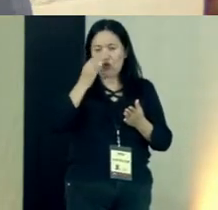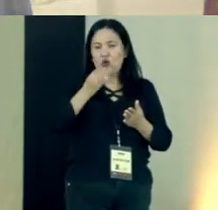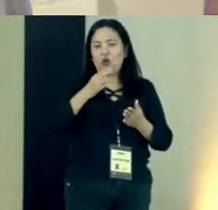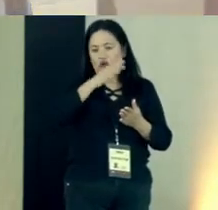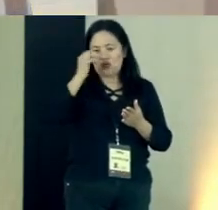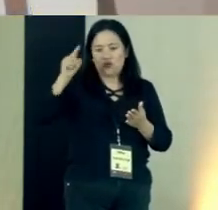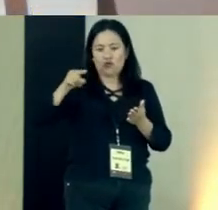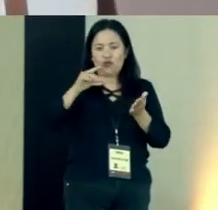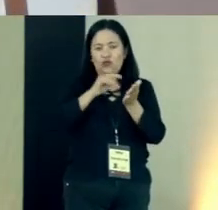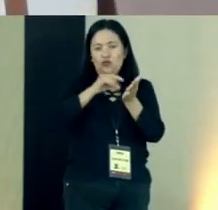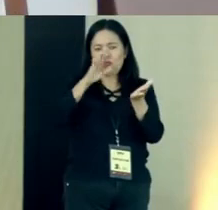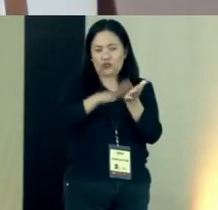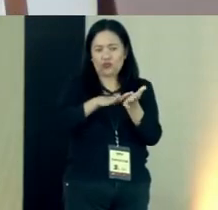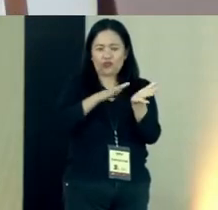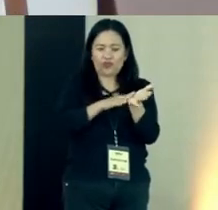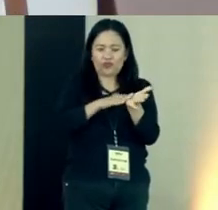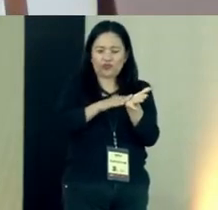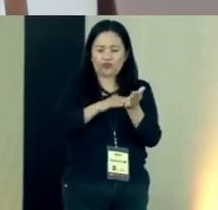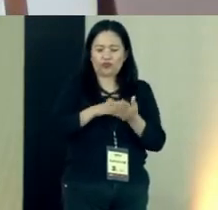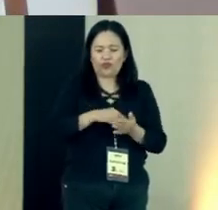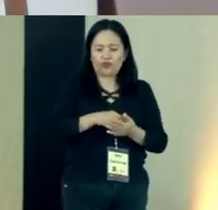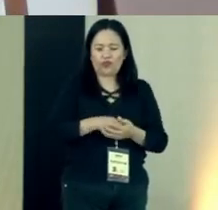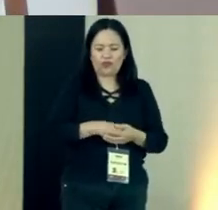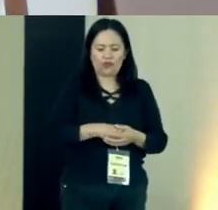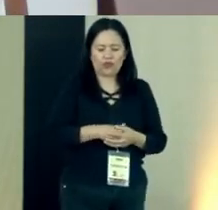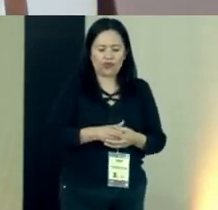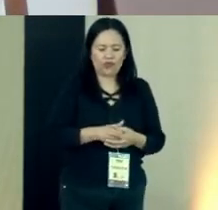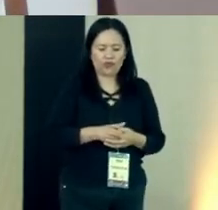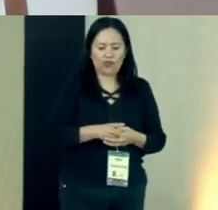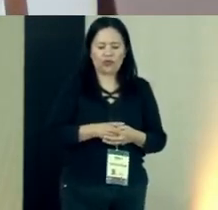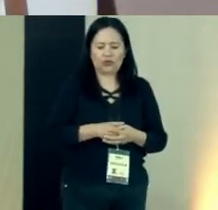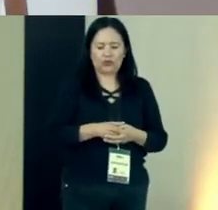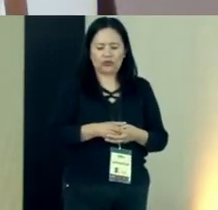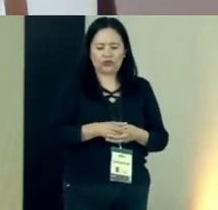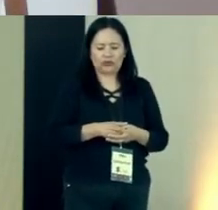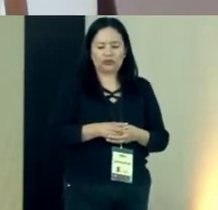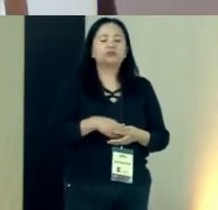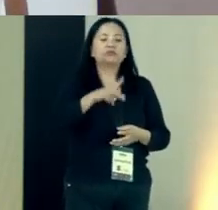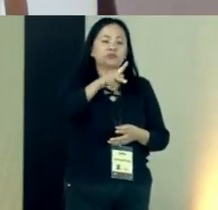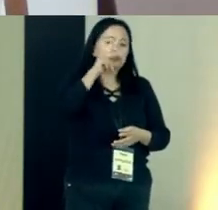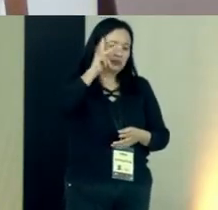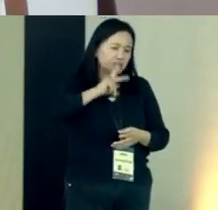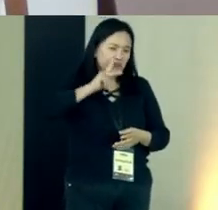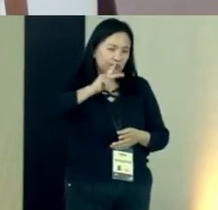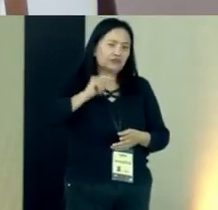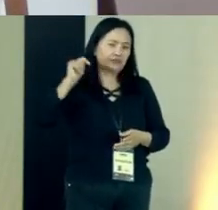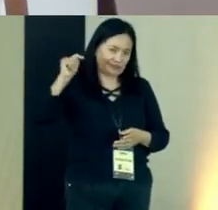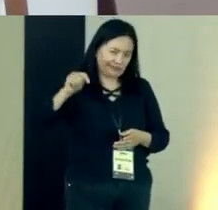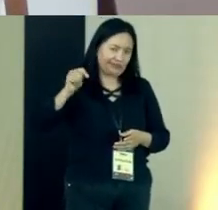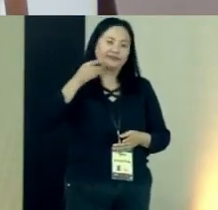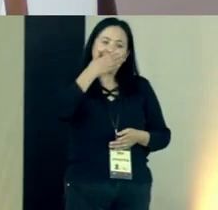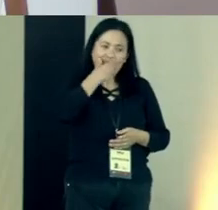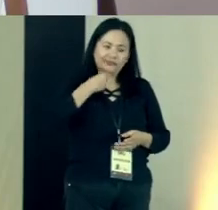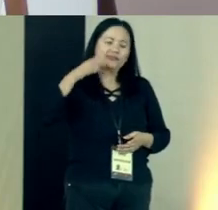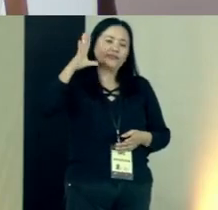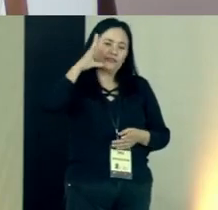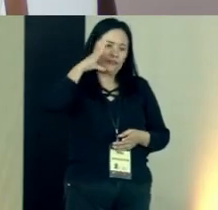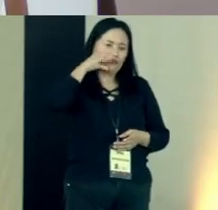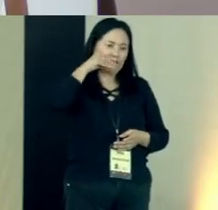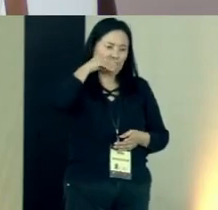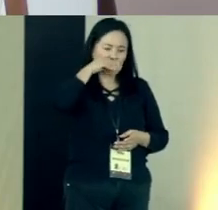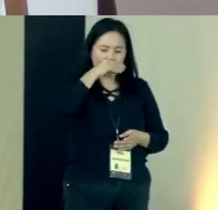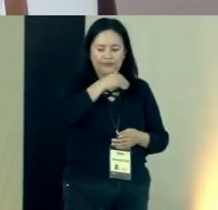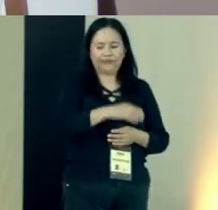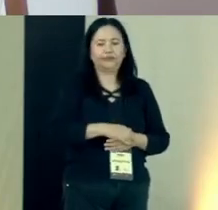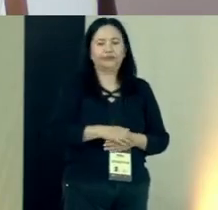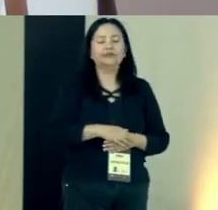se pegara sobre las imágenes blanqueadas de Machado de Assis para empezar a demostrar que este autor era